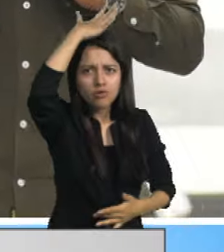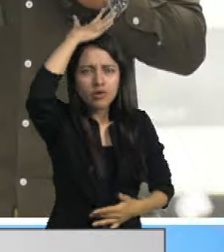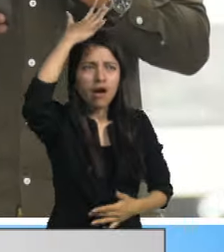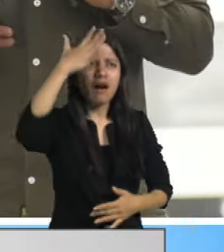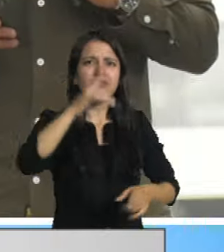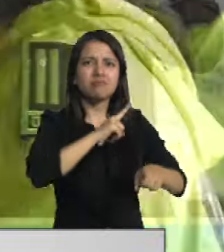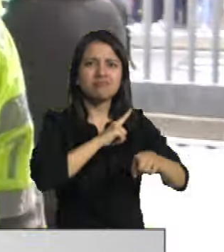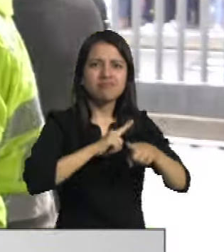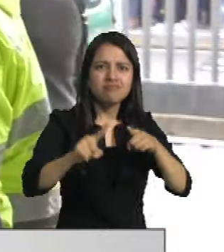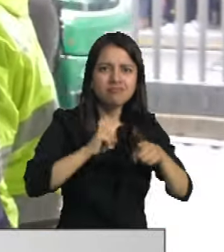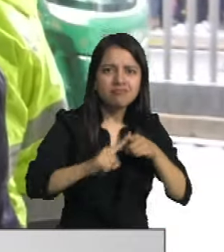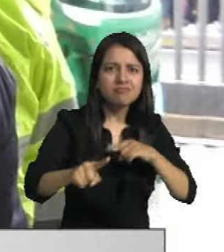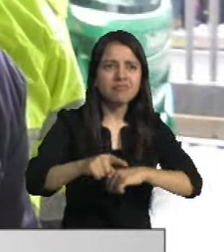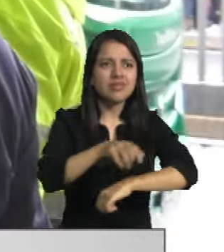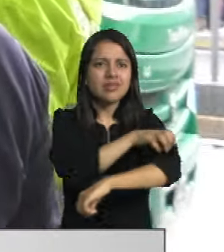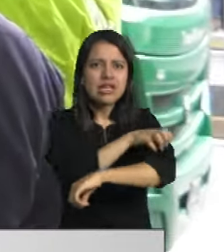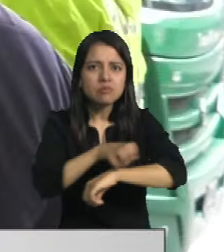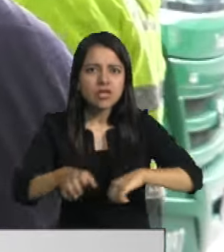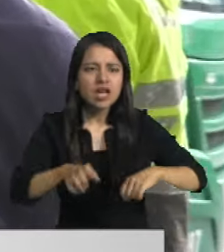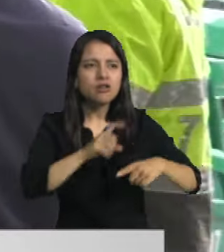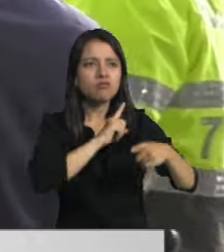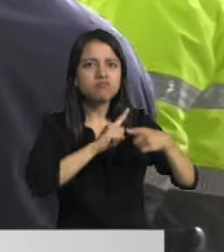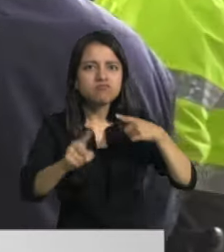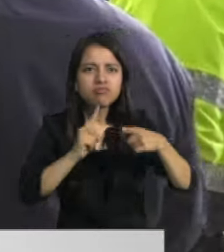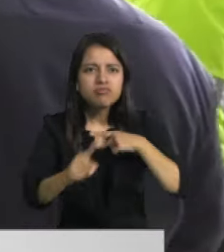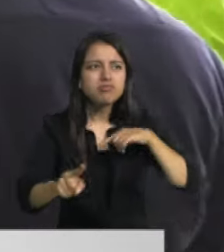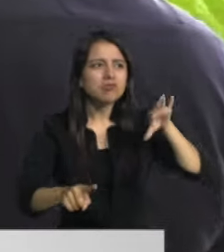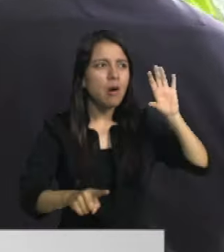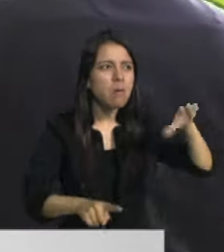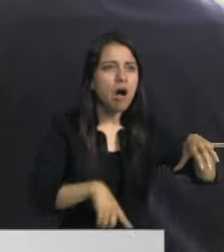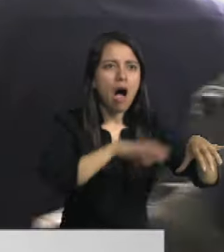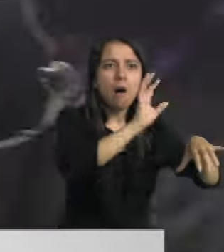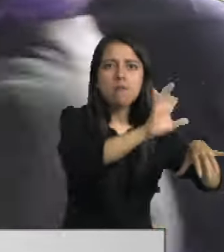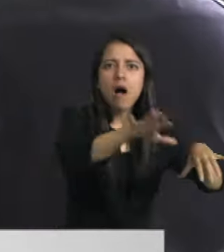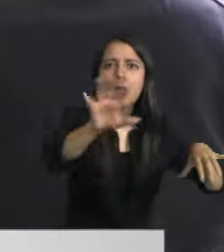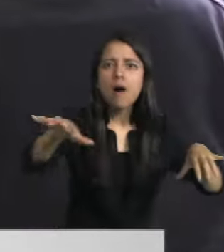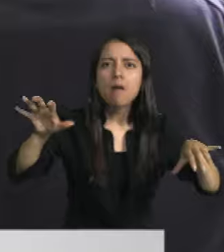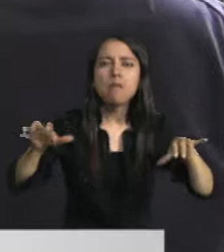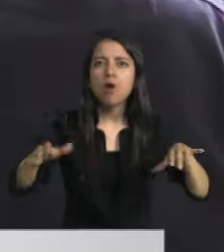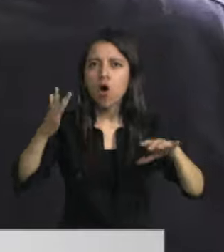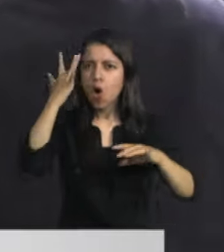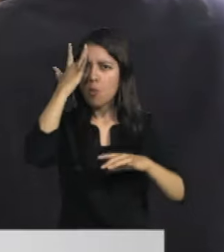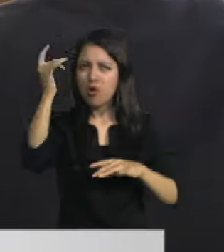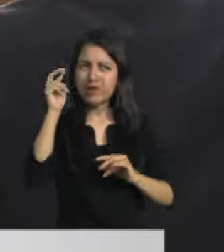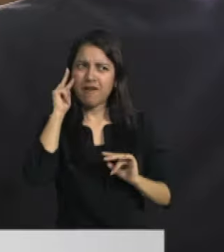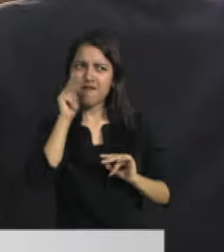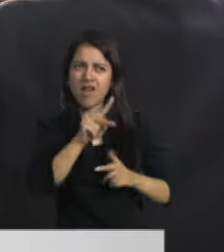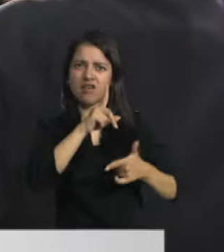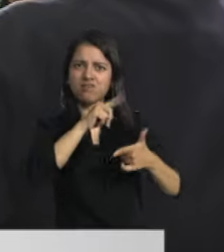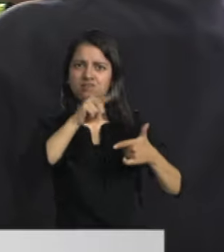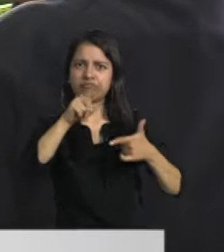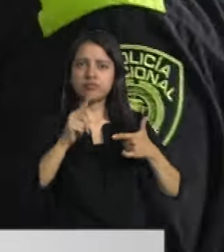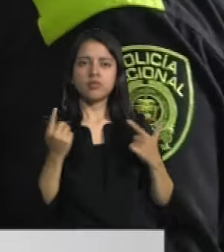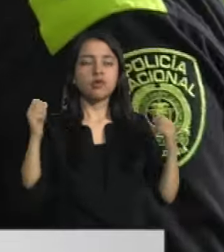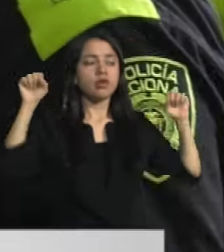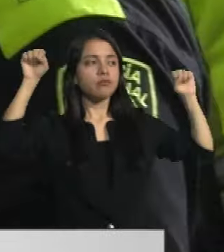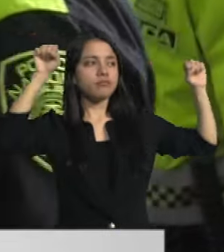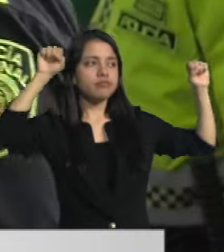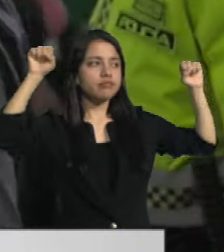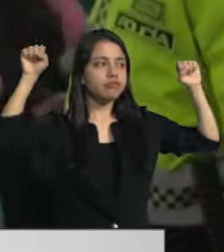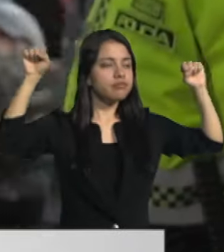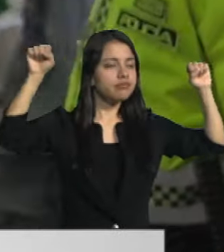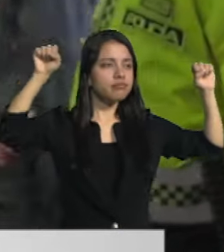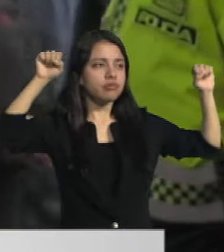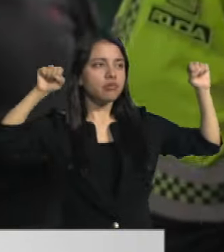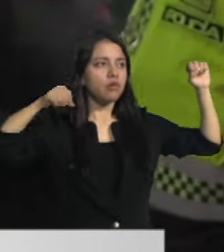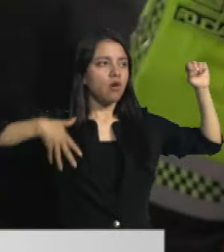una megatoma contra el delito. Esto para evitar el denominado raponazo y el cosquilleo en los buses y